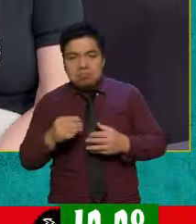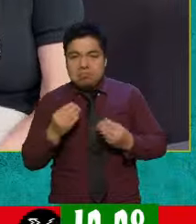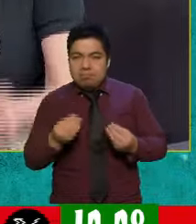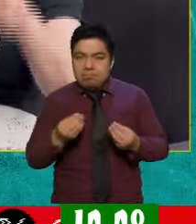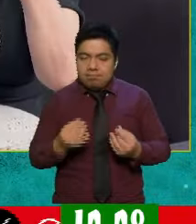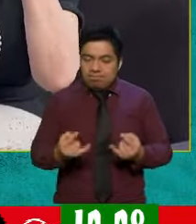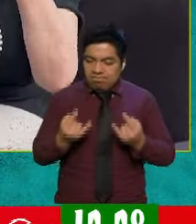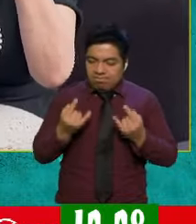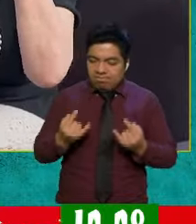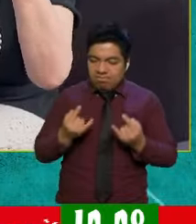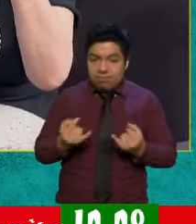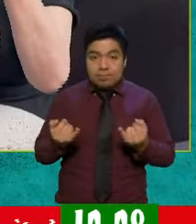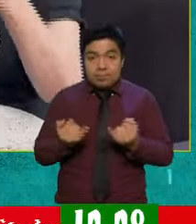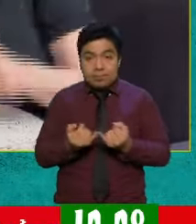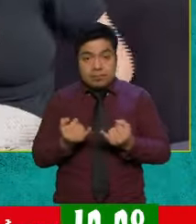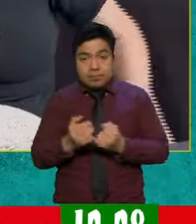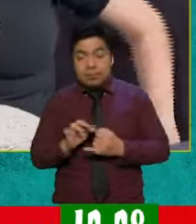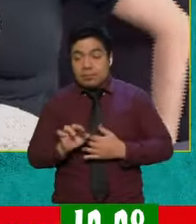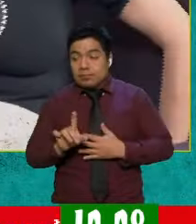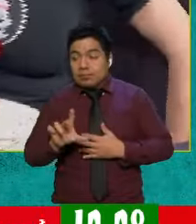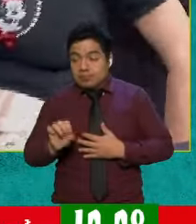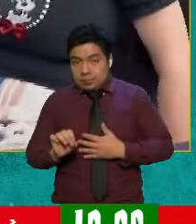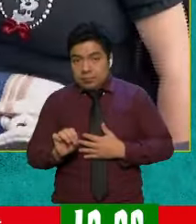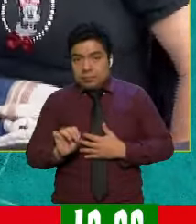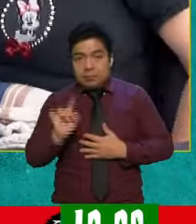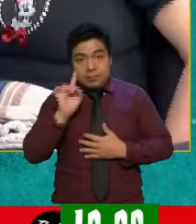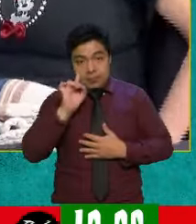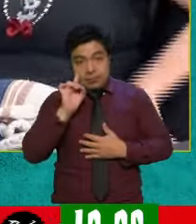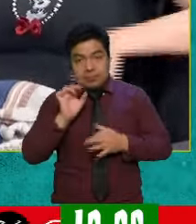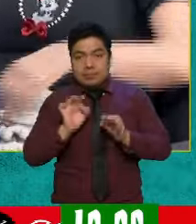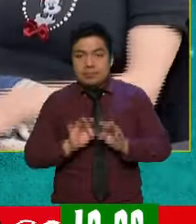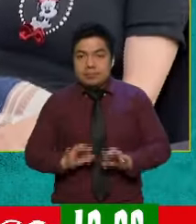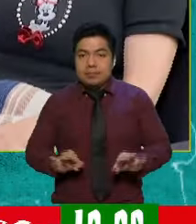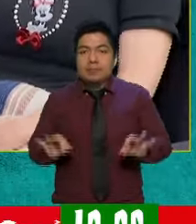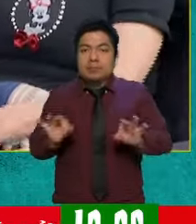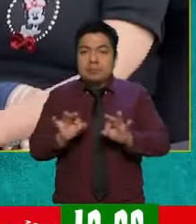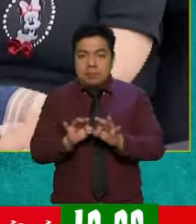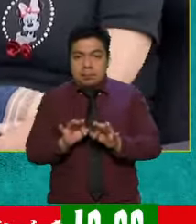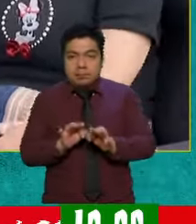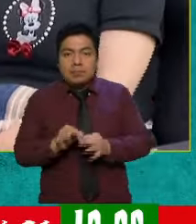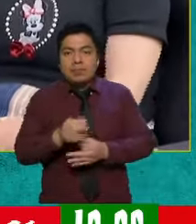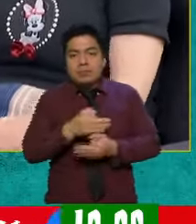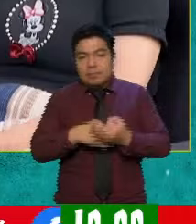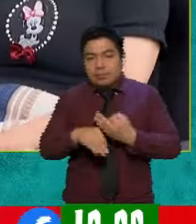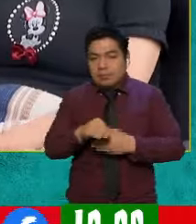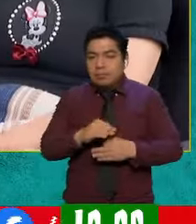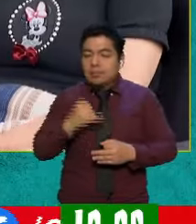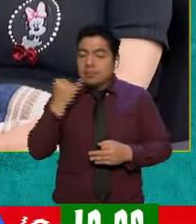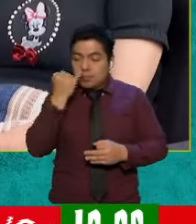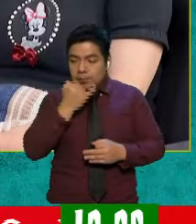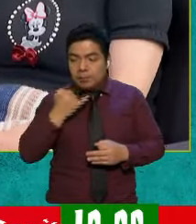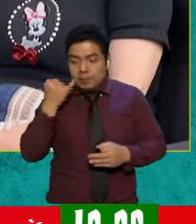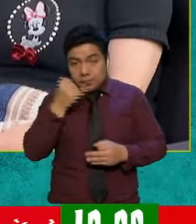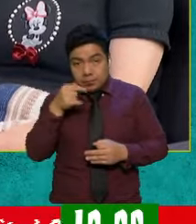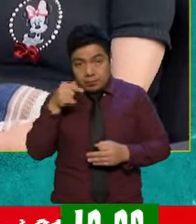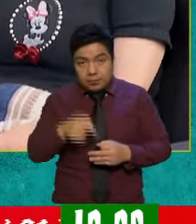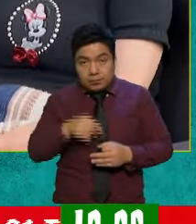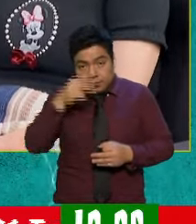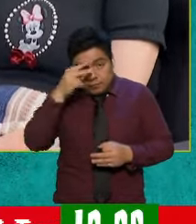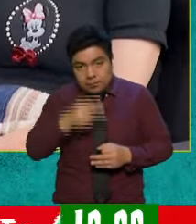y también bien rolero. Importante decir que en esa época irrumpió el rock en tu idioma con fuerza en México,